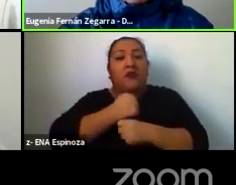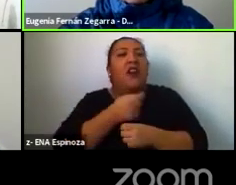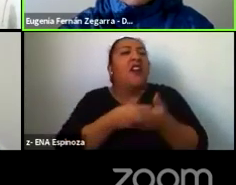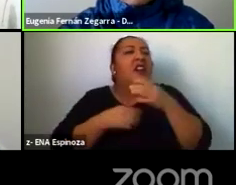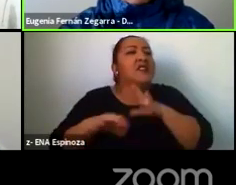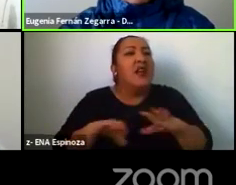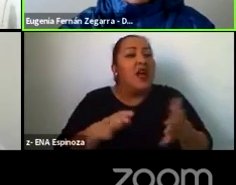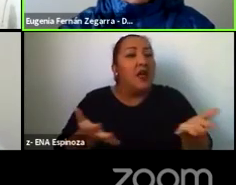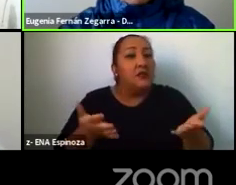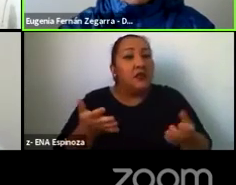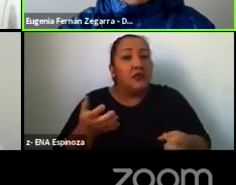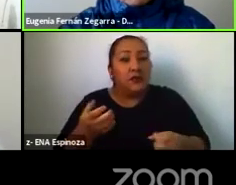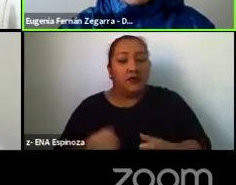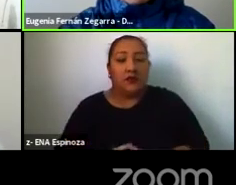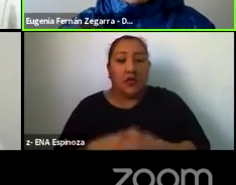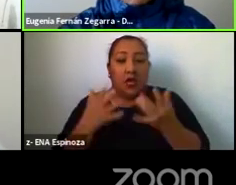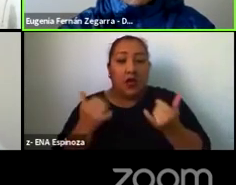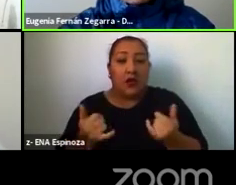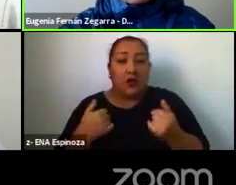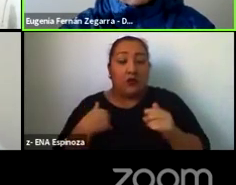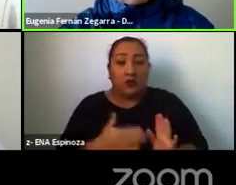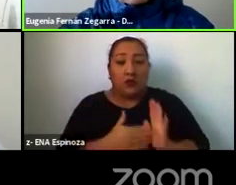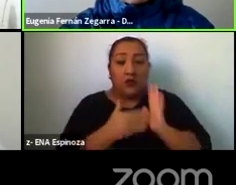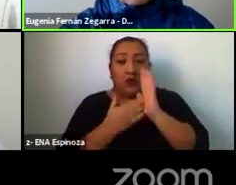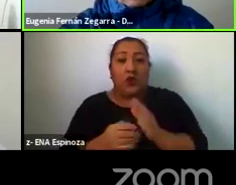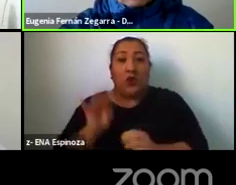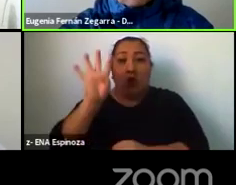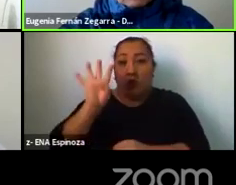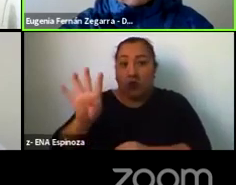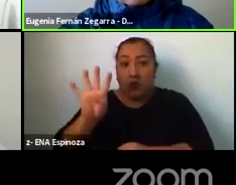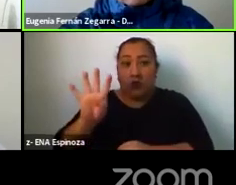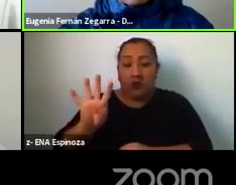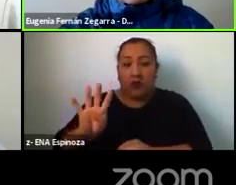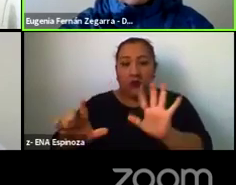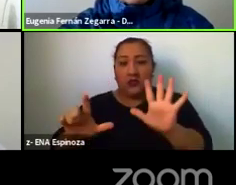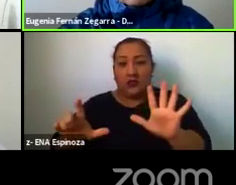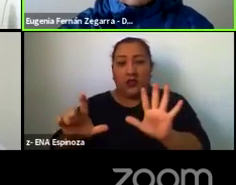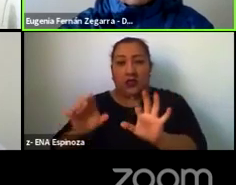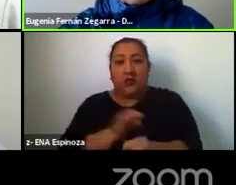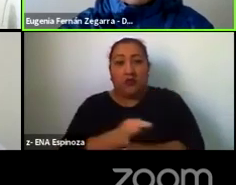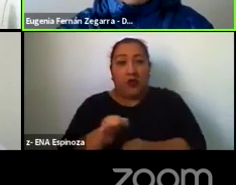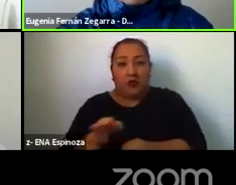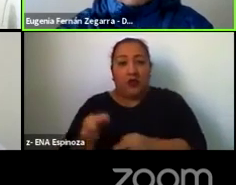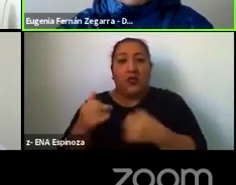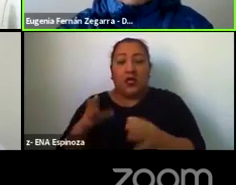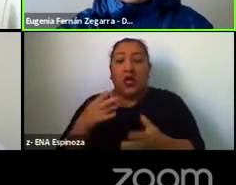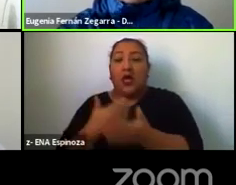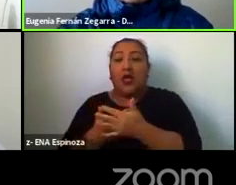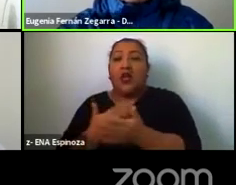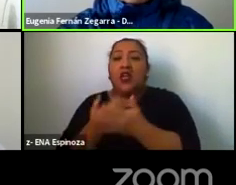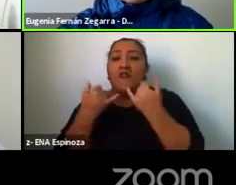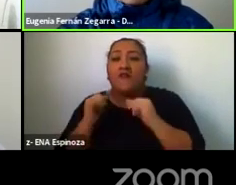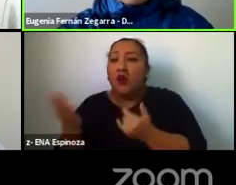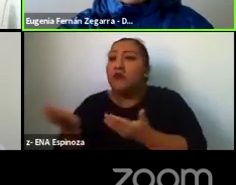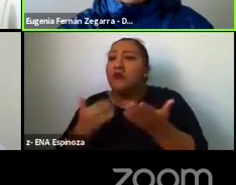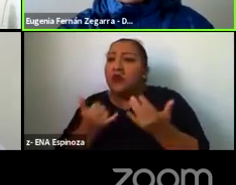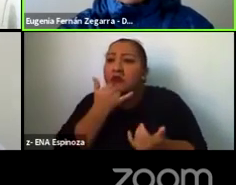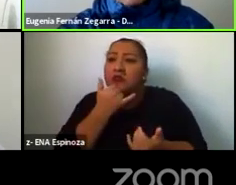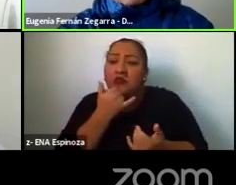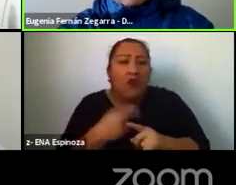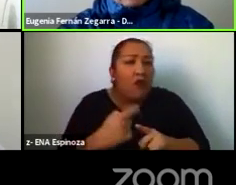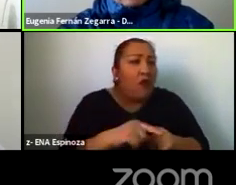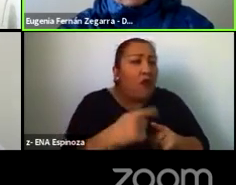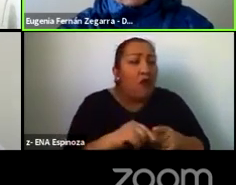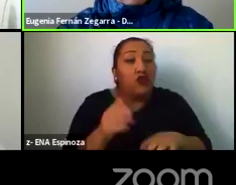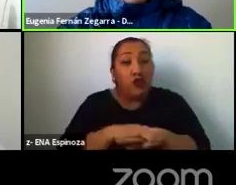tomando. Hoy día estamos presentando 4 de las 7 regiones que están extendiendo las restricciones en tiempo